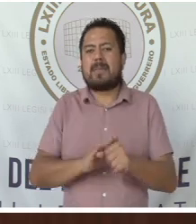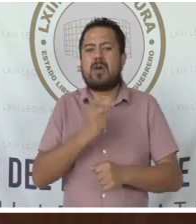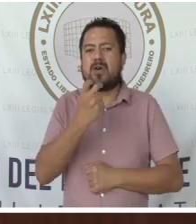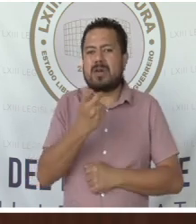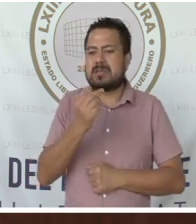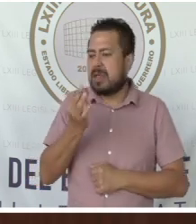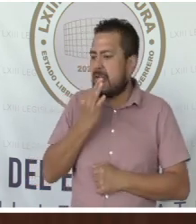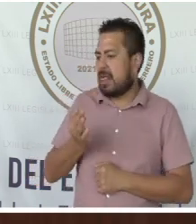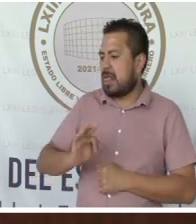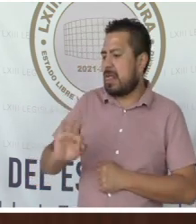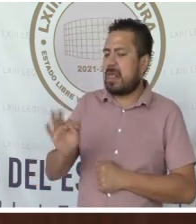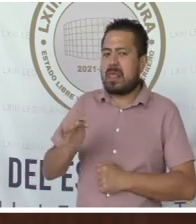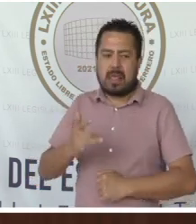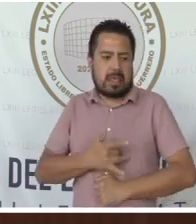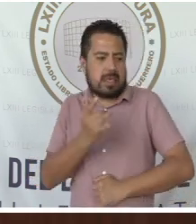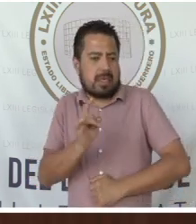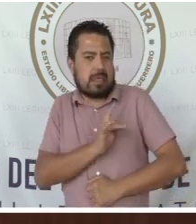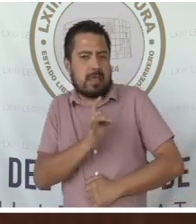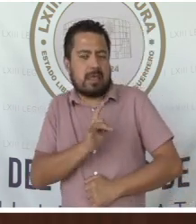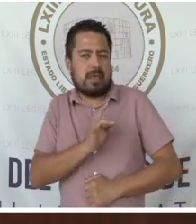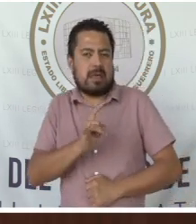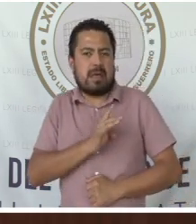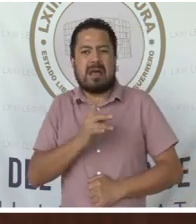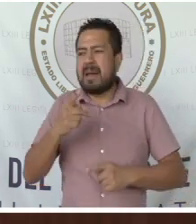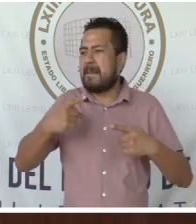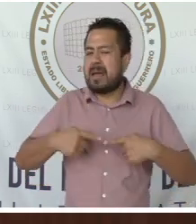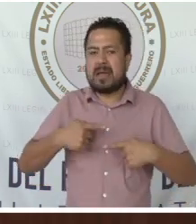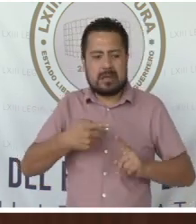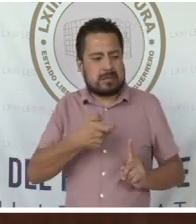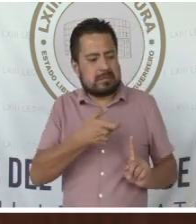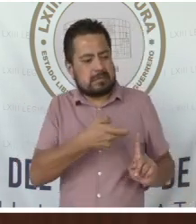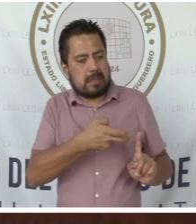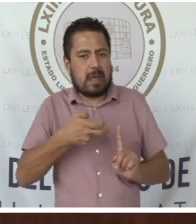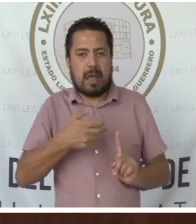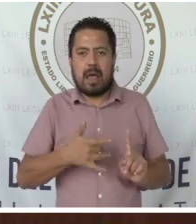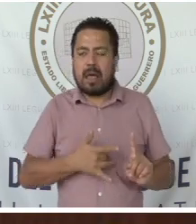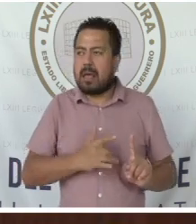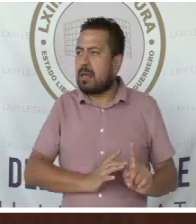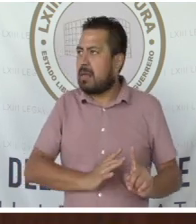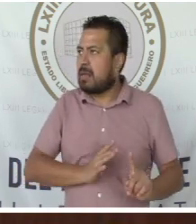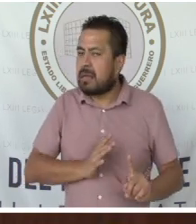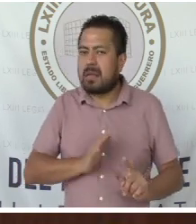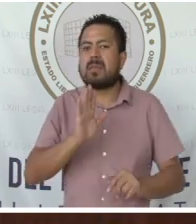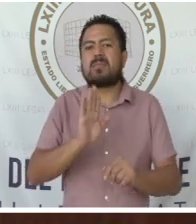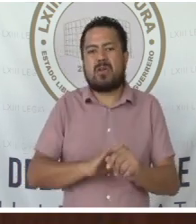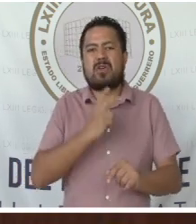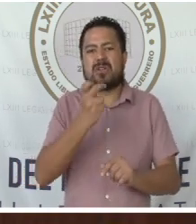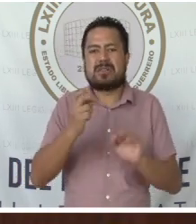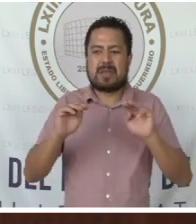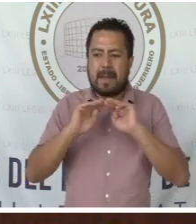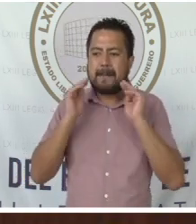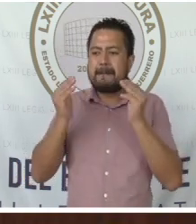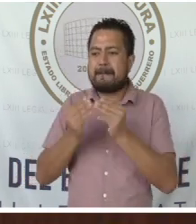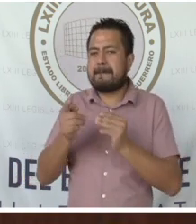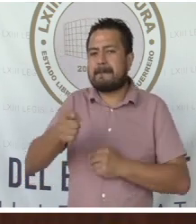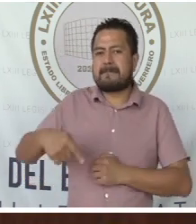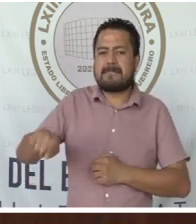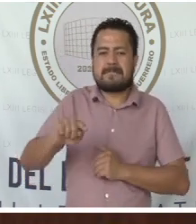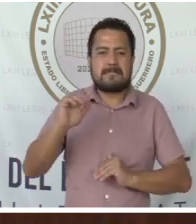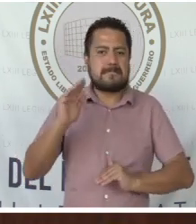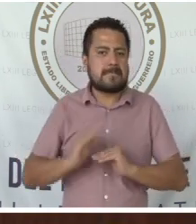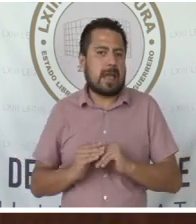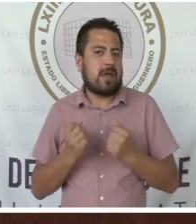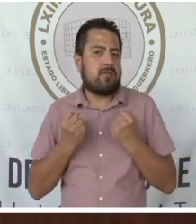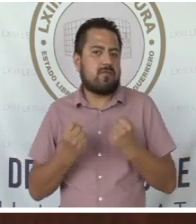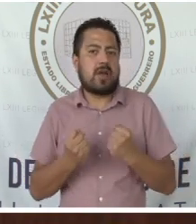amenazas e intimidaciones que lanza el extorsionador son muy creíbles, por lo que la incidencia delictiva se manifiesta con mayor